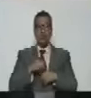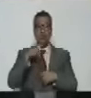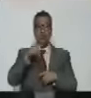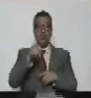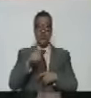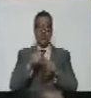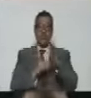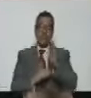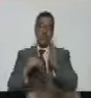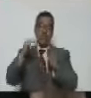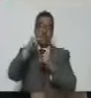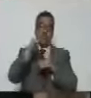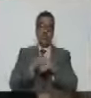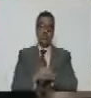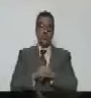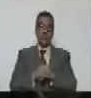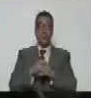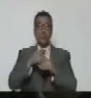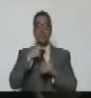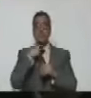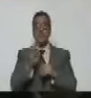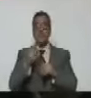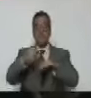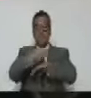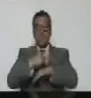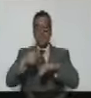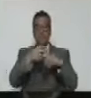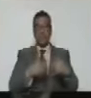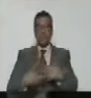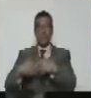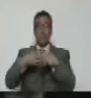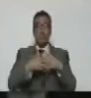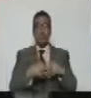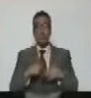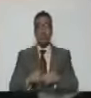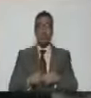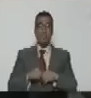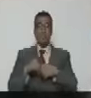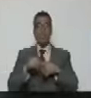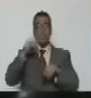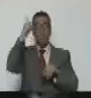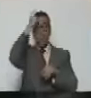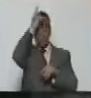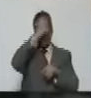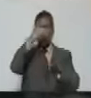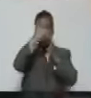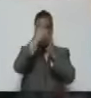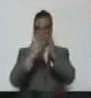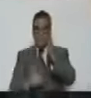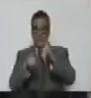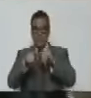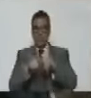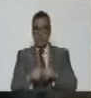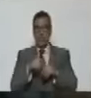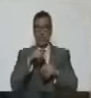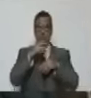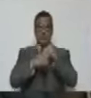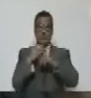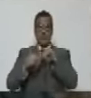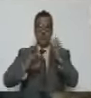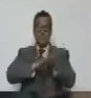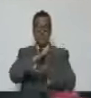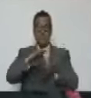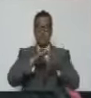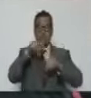los máximos voceros del gobierno estadounidense, desde Donald Trump hacia abajo, generar un